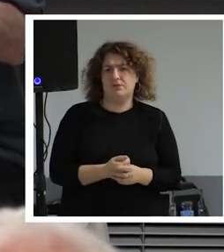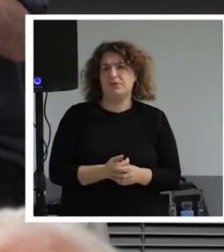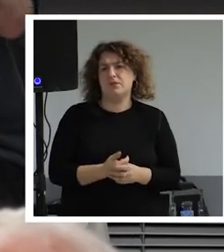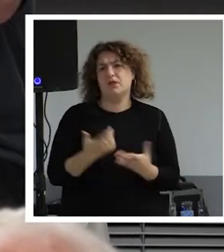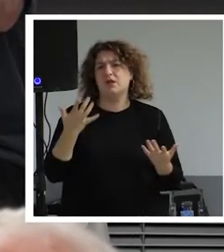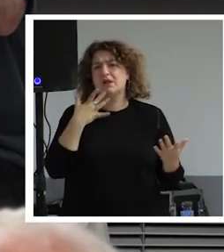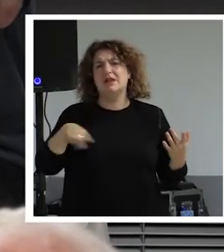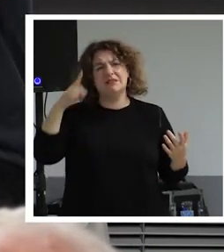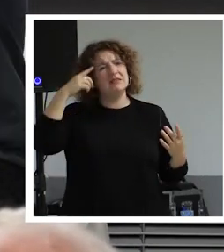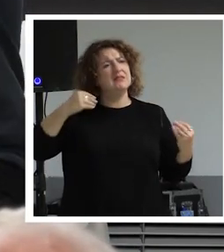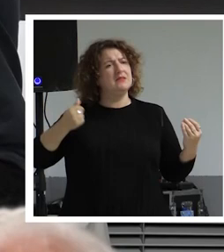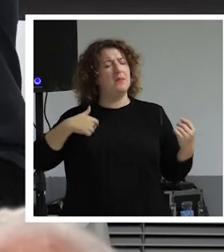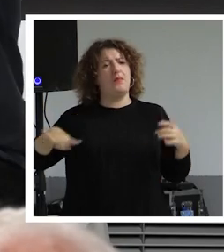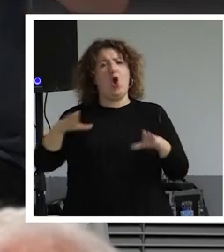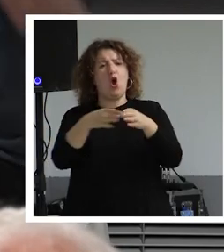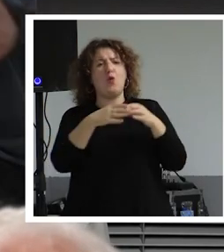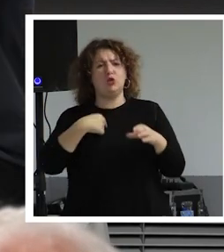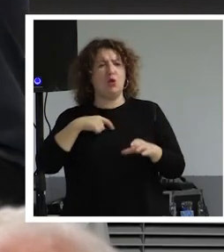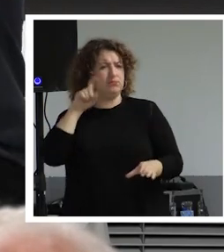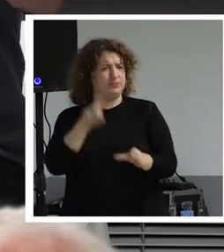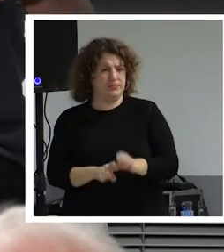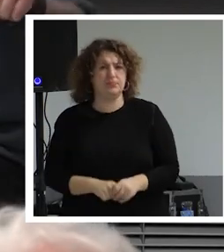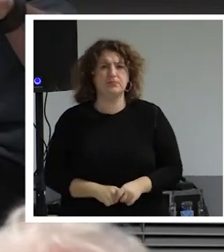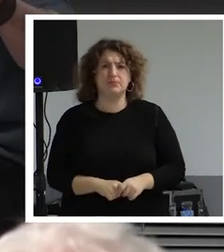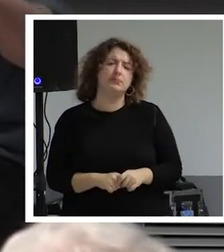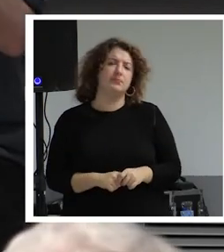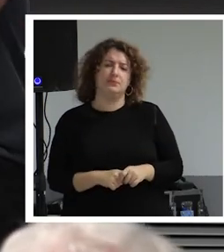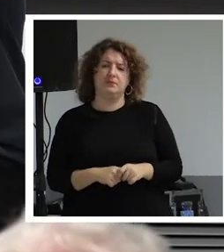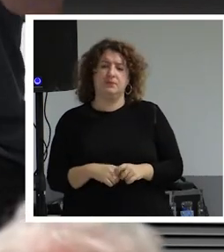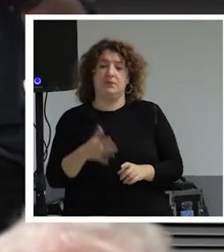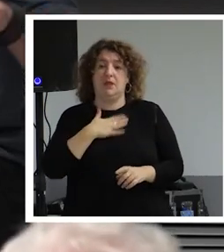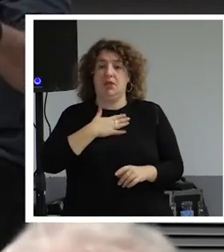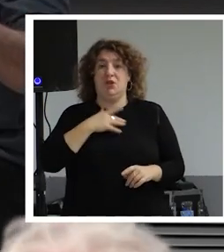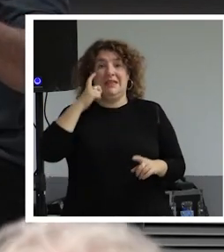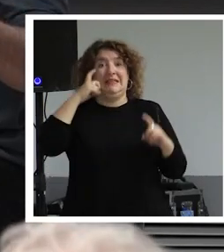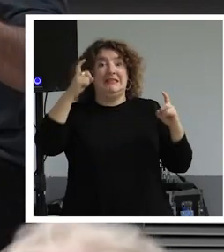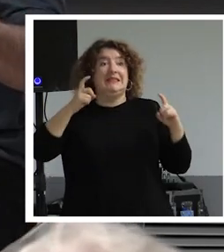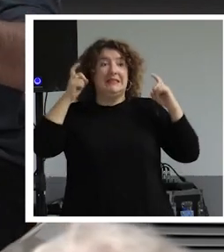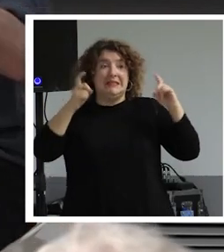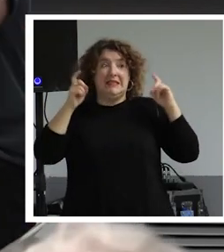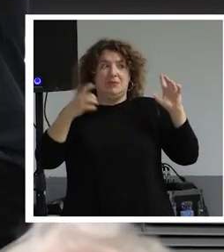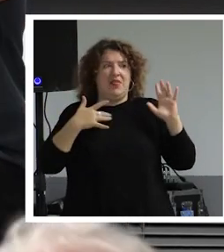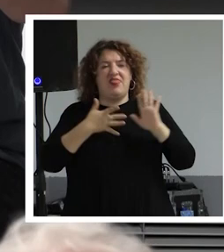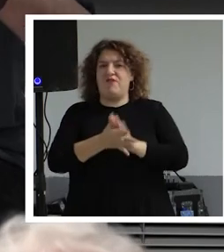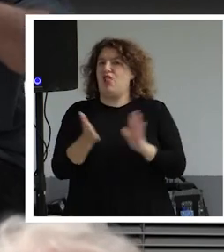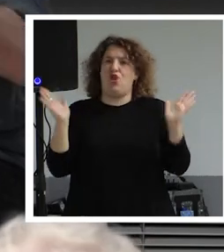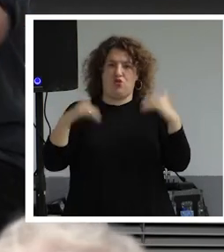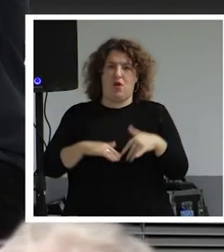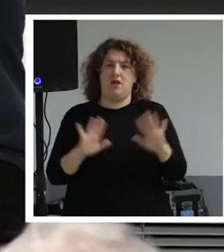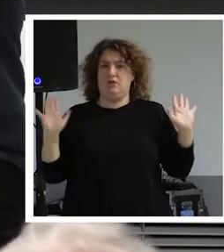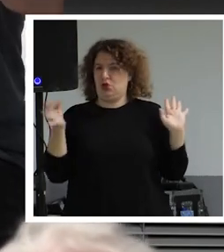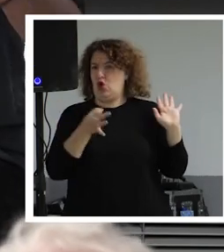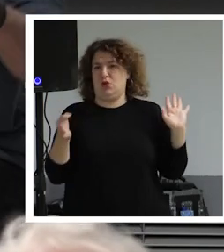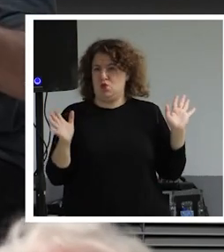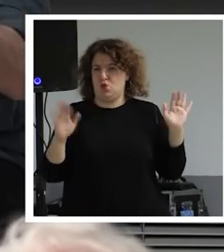cuando esas personas todas saben que pertenecen a un mismo espacio reconocen la